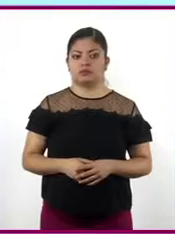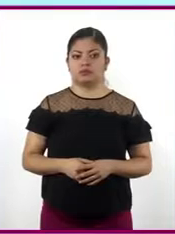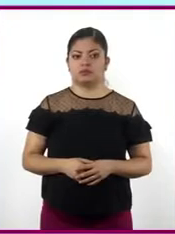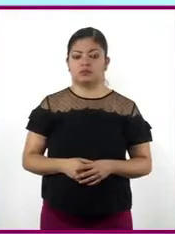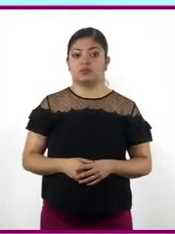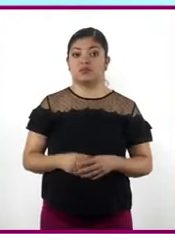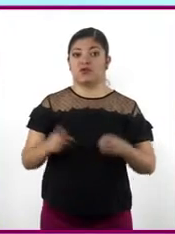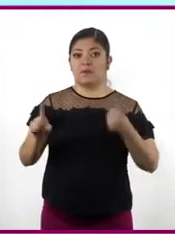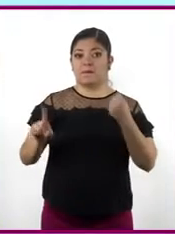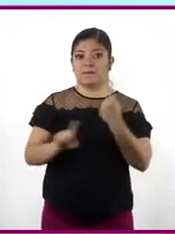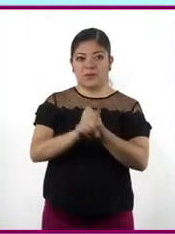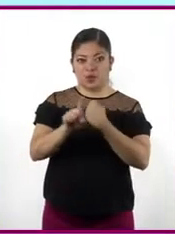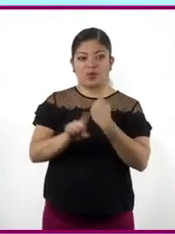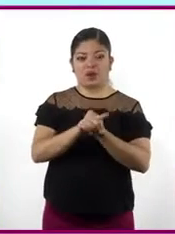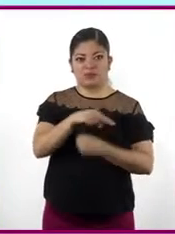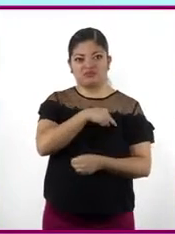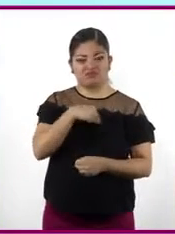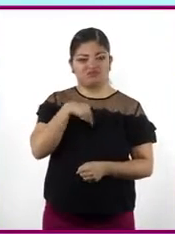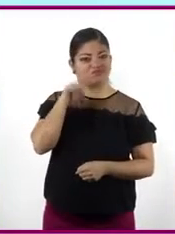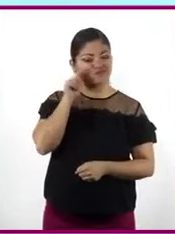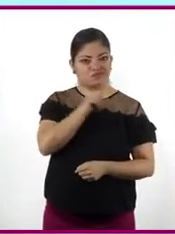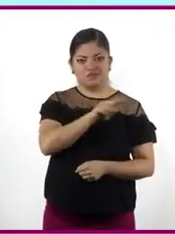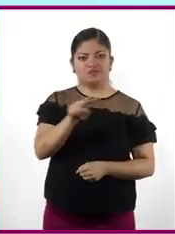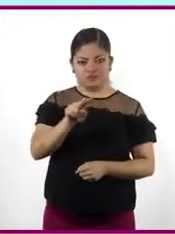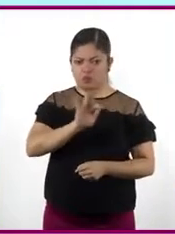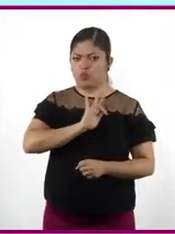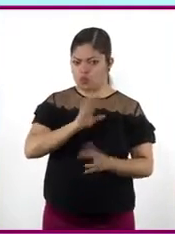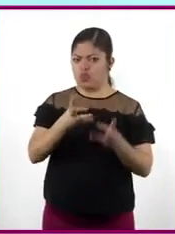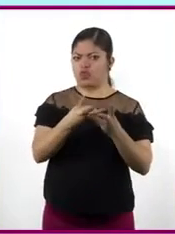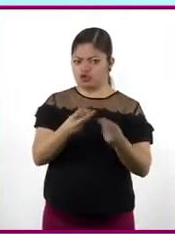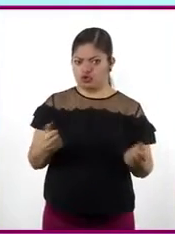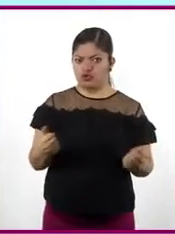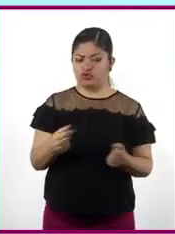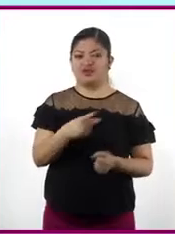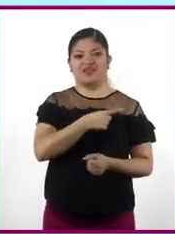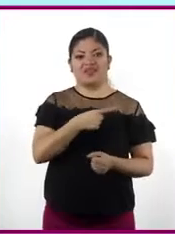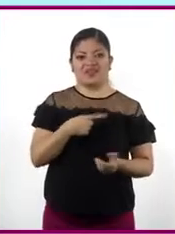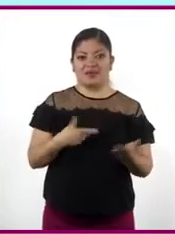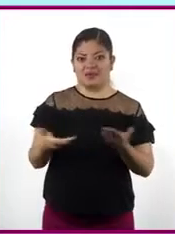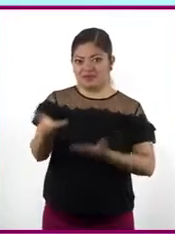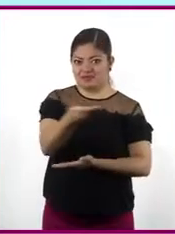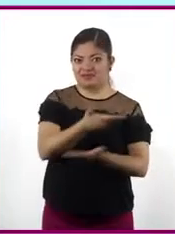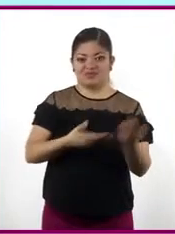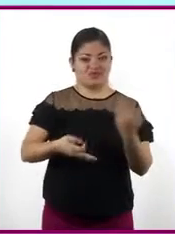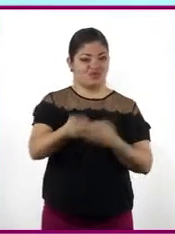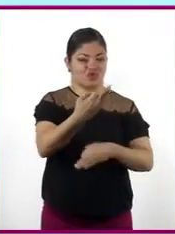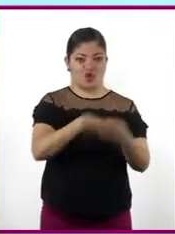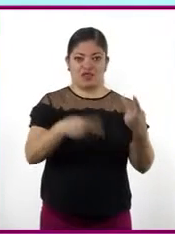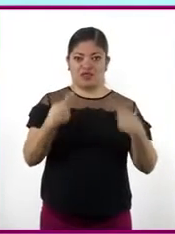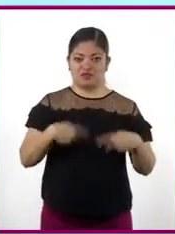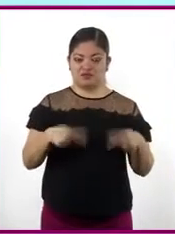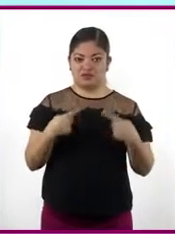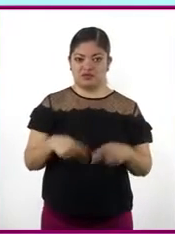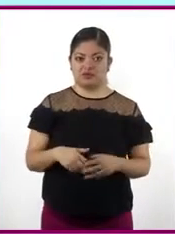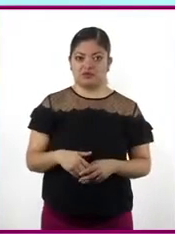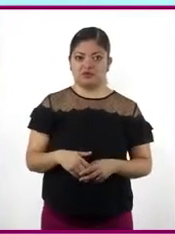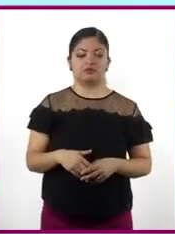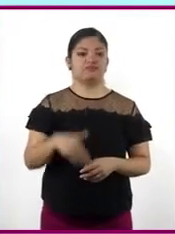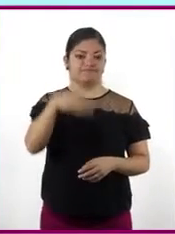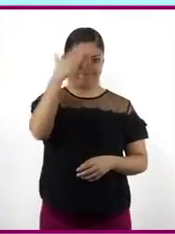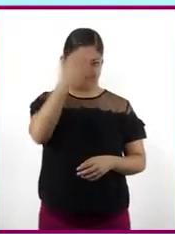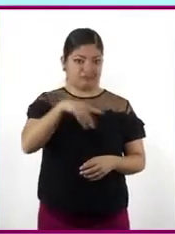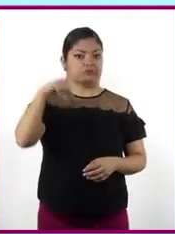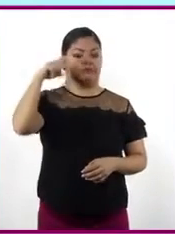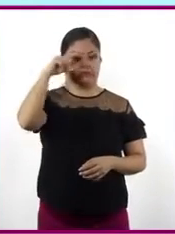Los problemas que hemos percibido tienen solución y debemos colaborar todas las personas. Si bien son retos